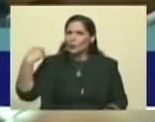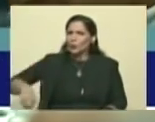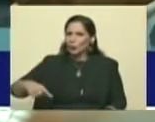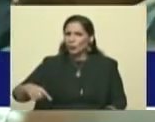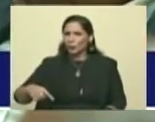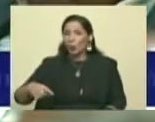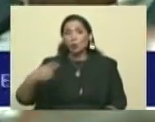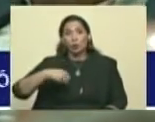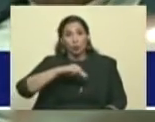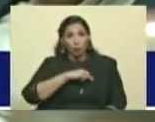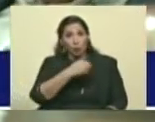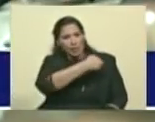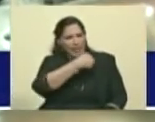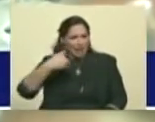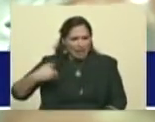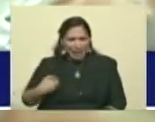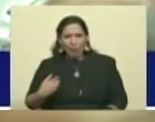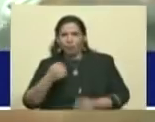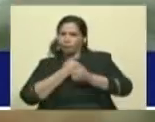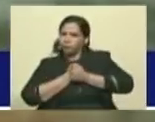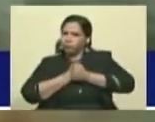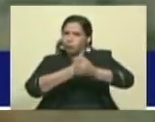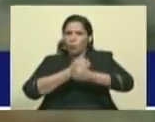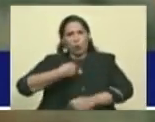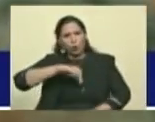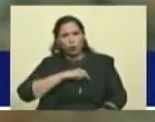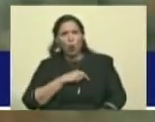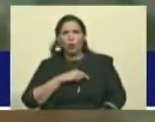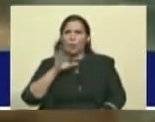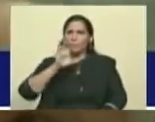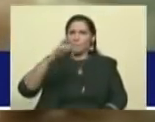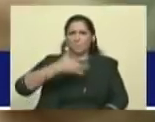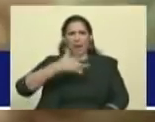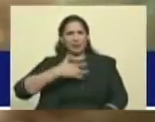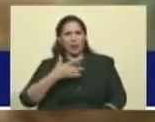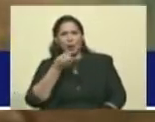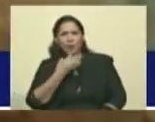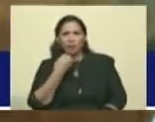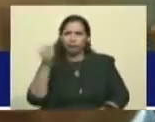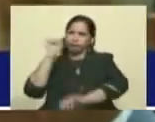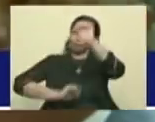Somos los que queremos este país. Somos los patriotas, los que vamos a defender este país en las buenas y en las malas.